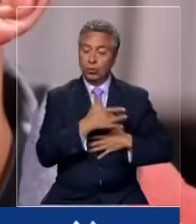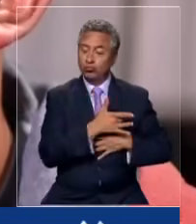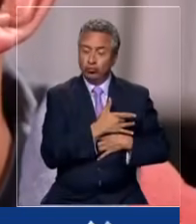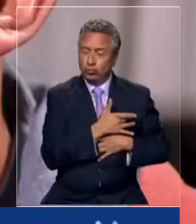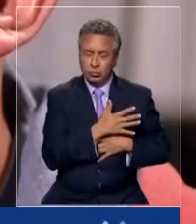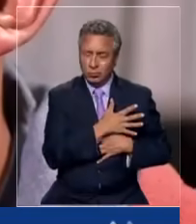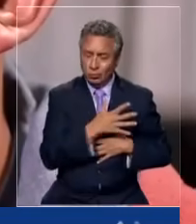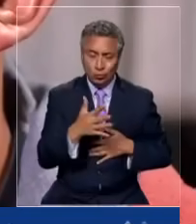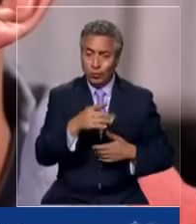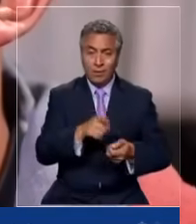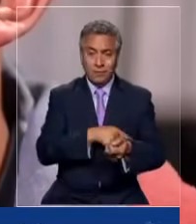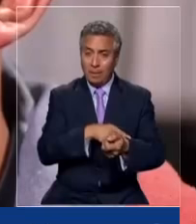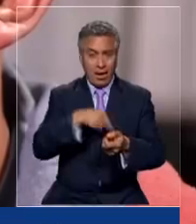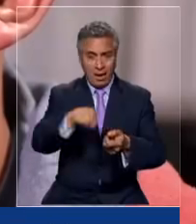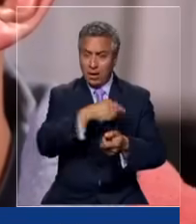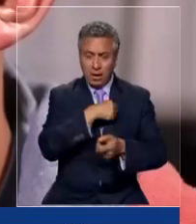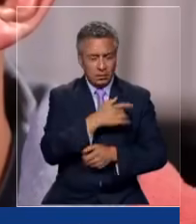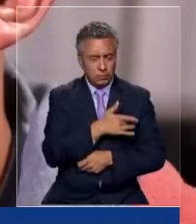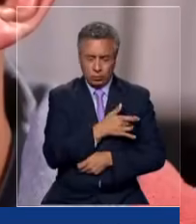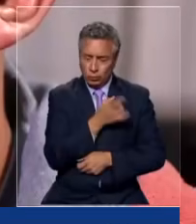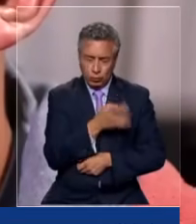familia. Lamento mucho que